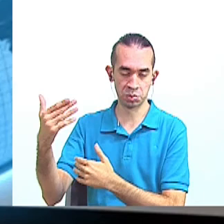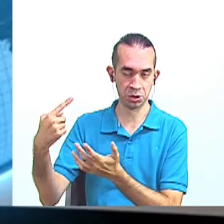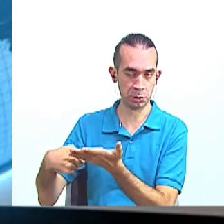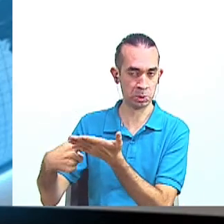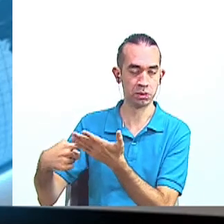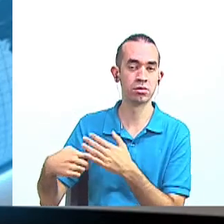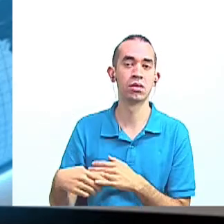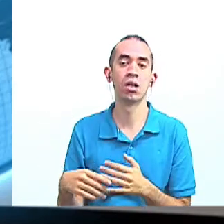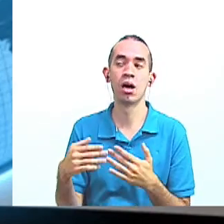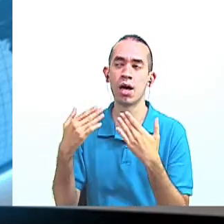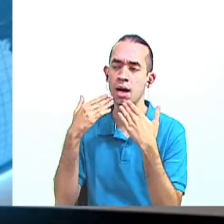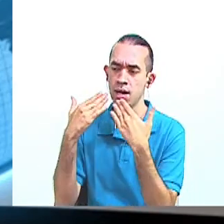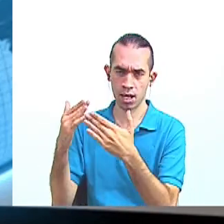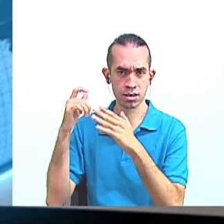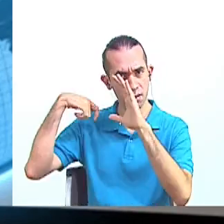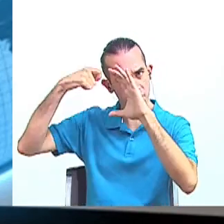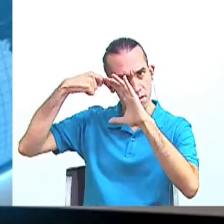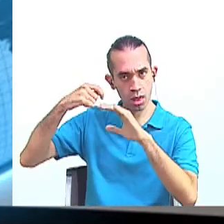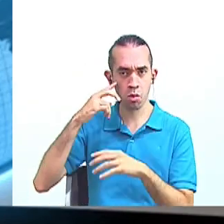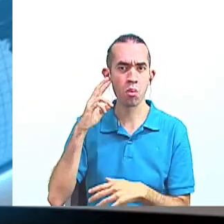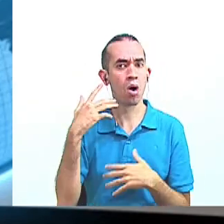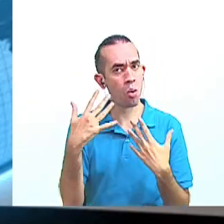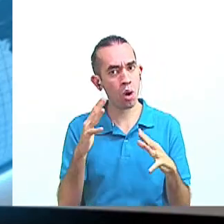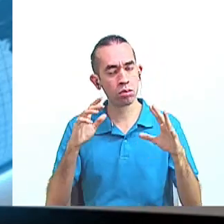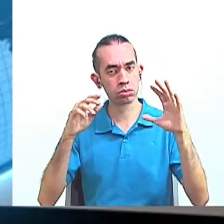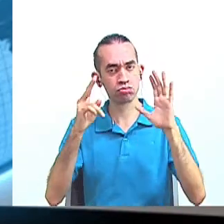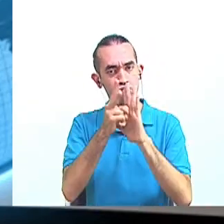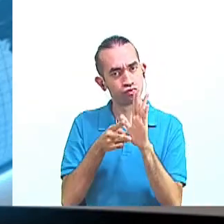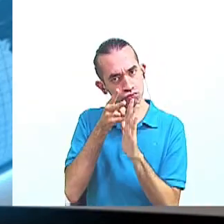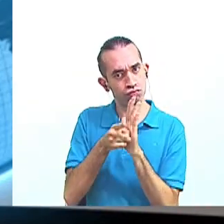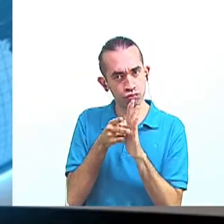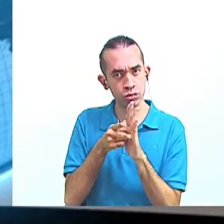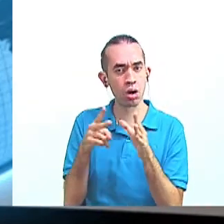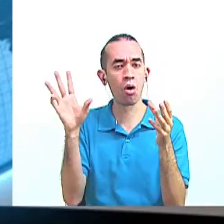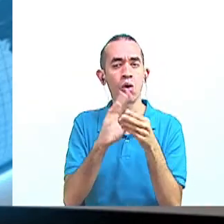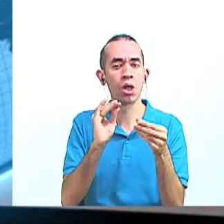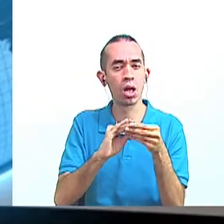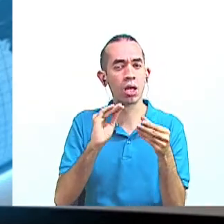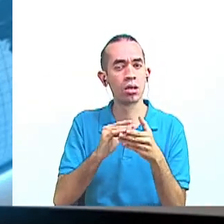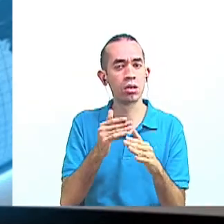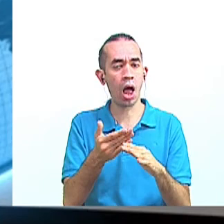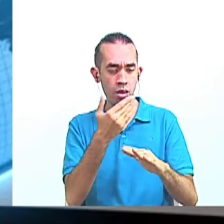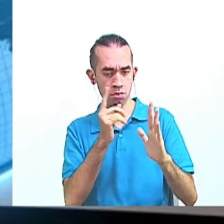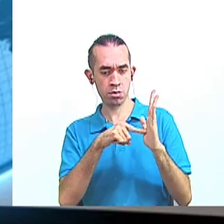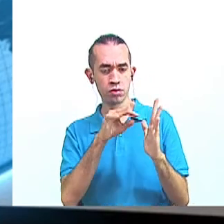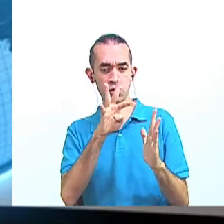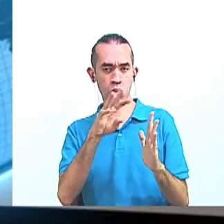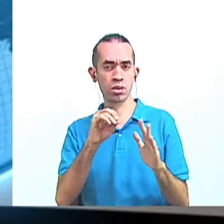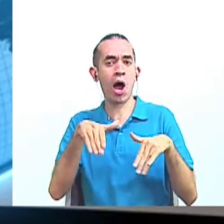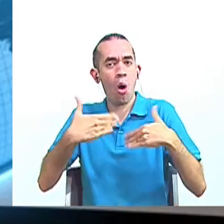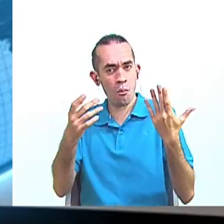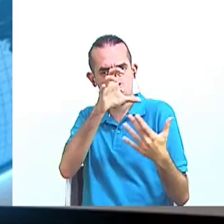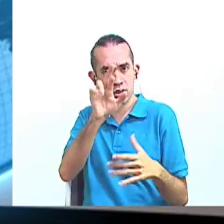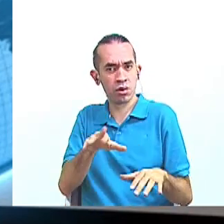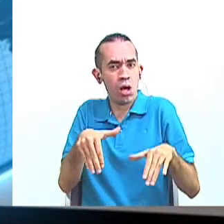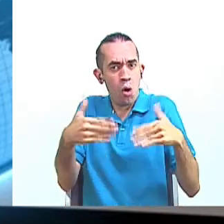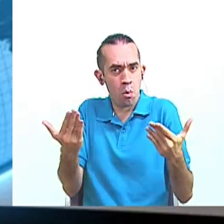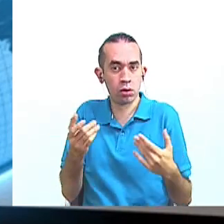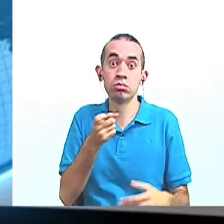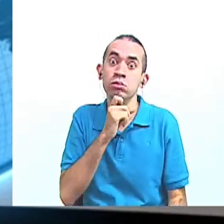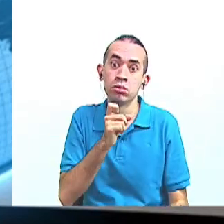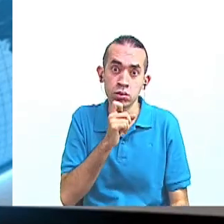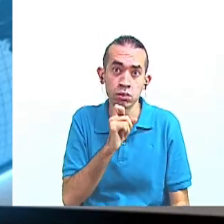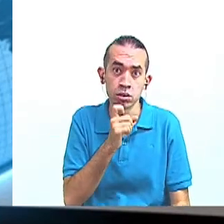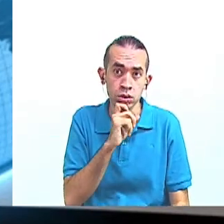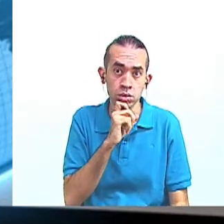gracias por ese video. Estábamos viendo un video que relata un poco la Costa Rica antes de los años 40. Qué difícil, ¿ah? Una